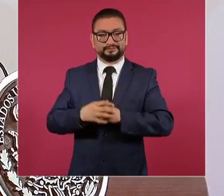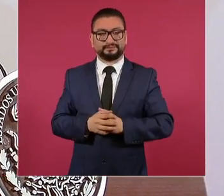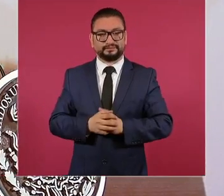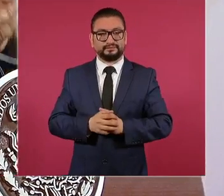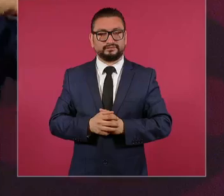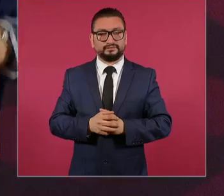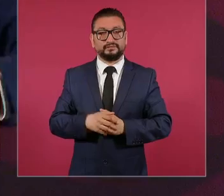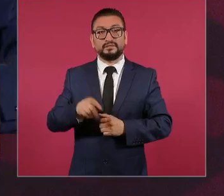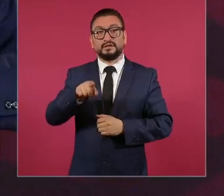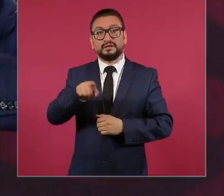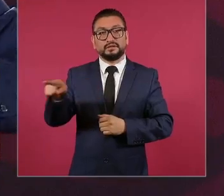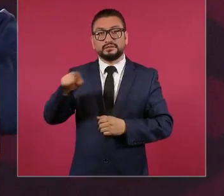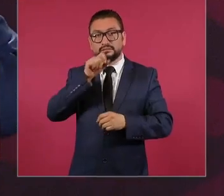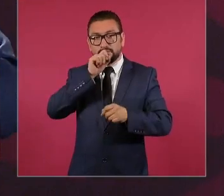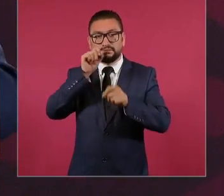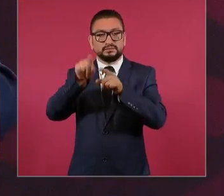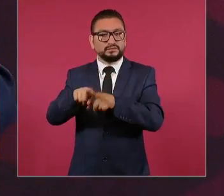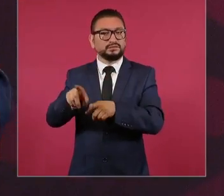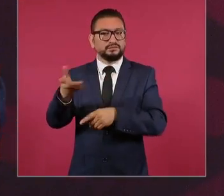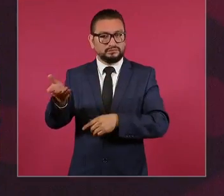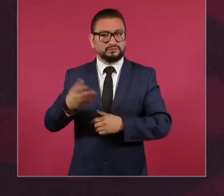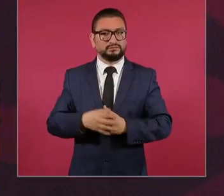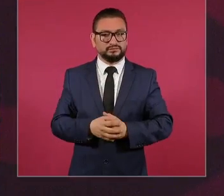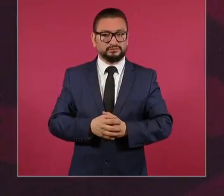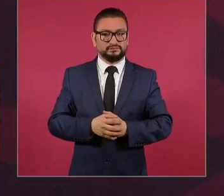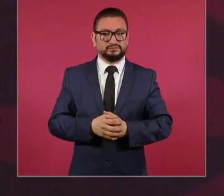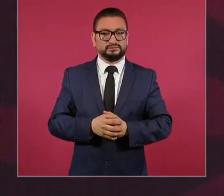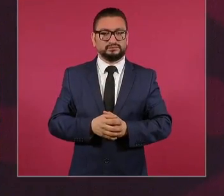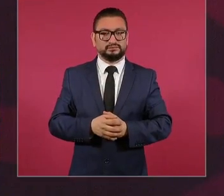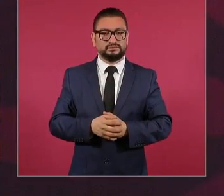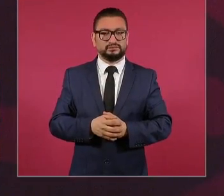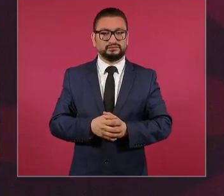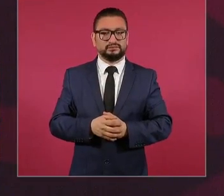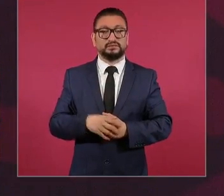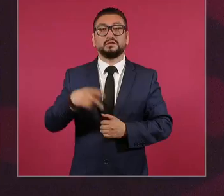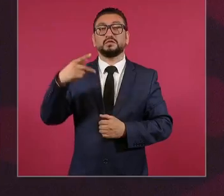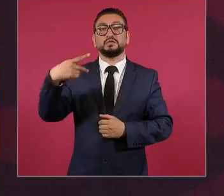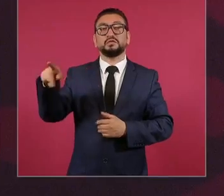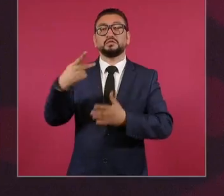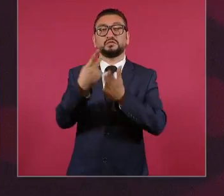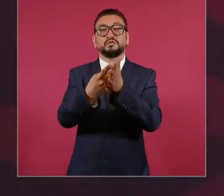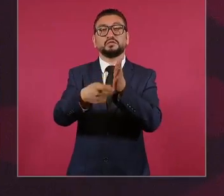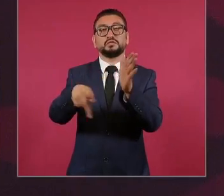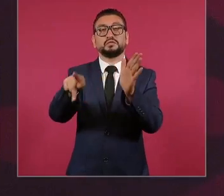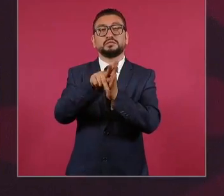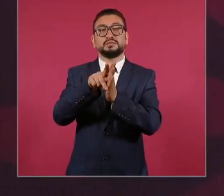pues ya tienen sus plazas